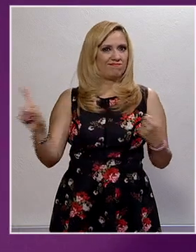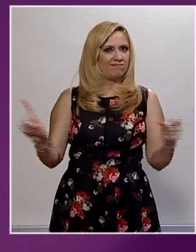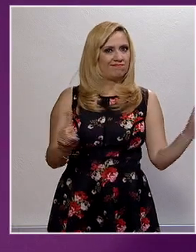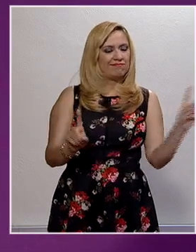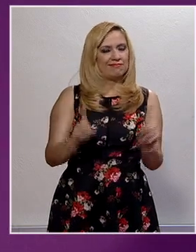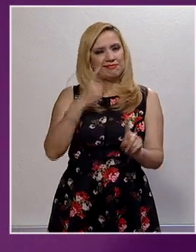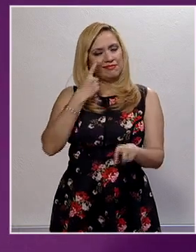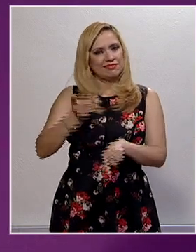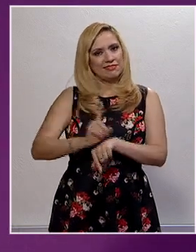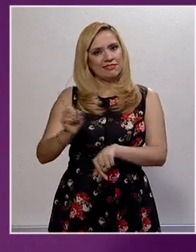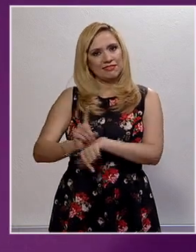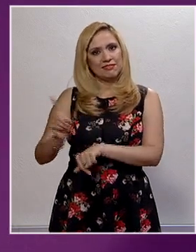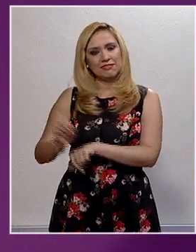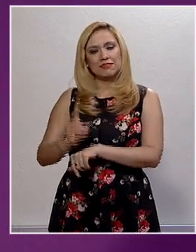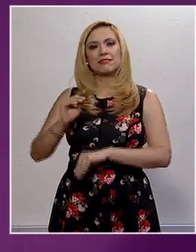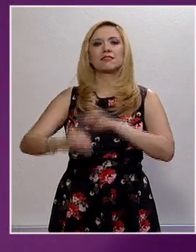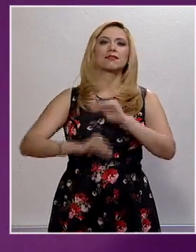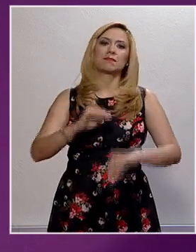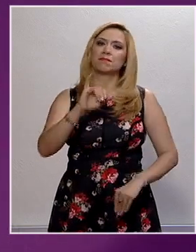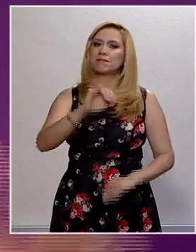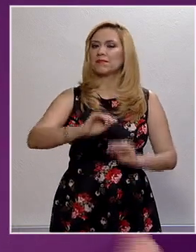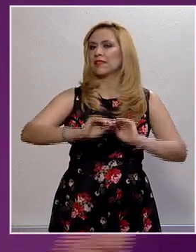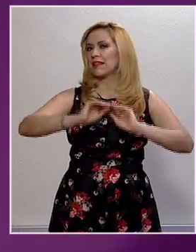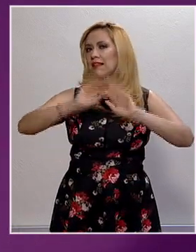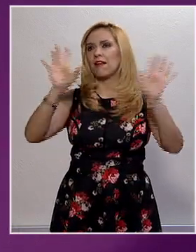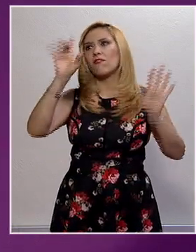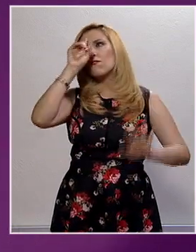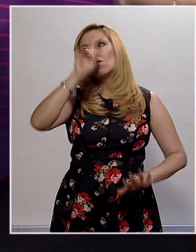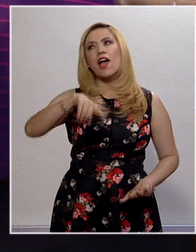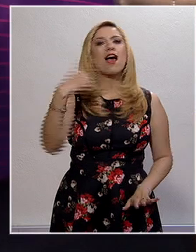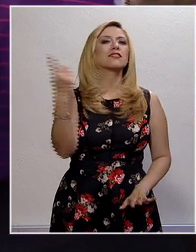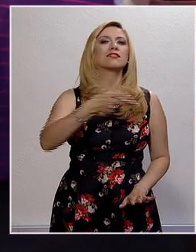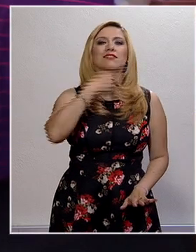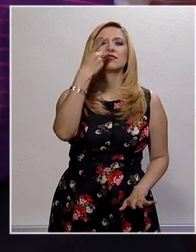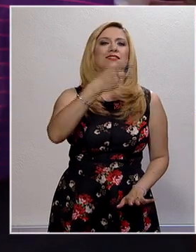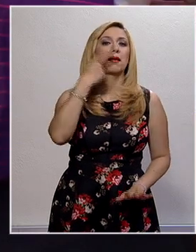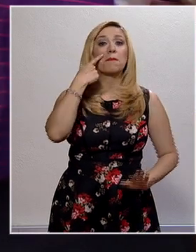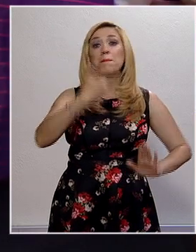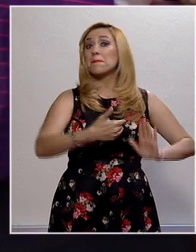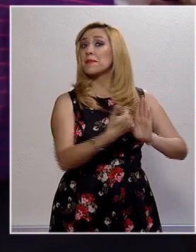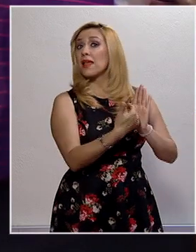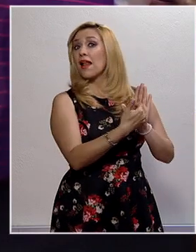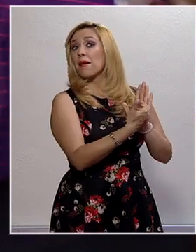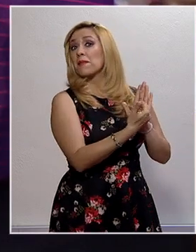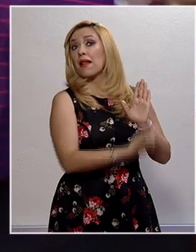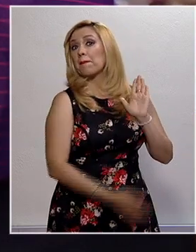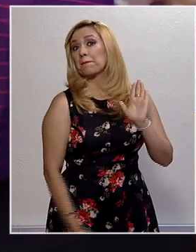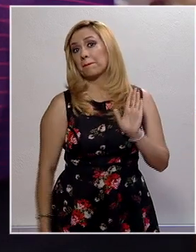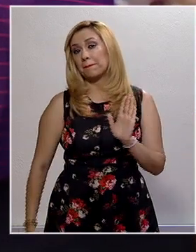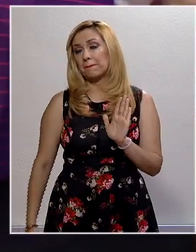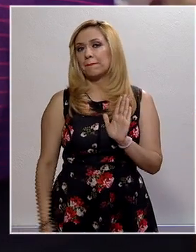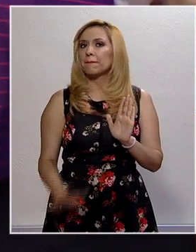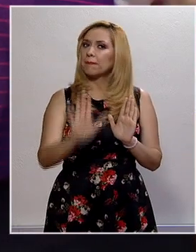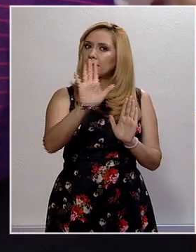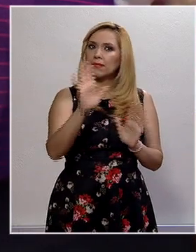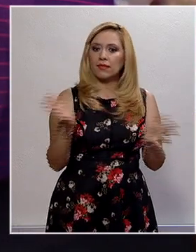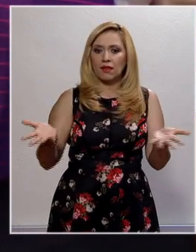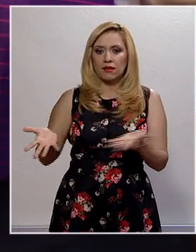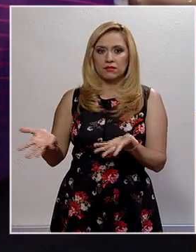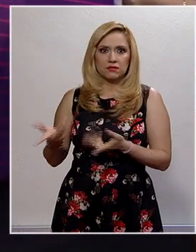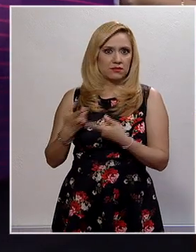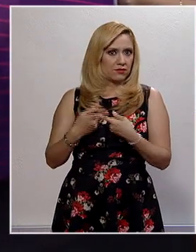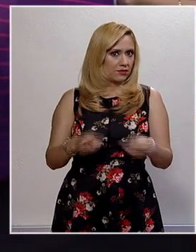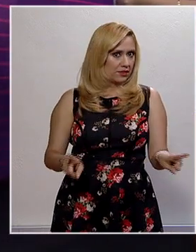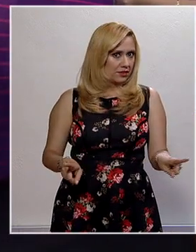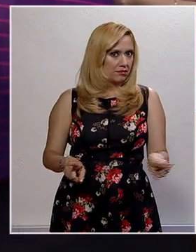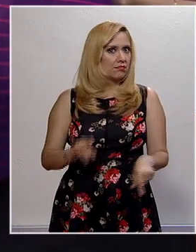el día a día, ¿no? En la implementación. Claro, es Y- muy fácil decirlo, o Sí. sea, decir, miren, estos estándares son los que tienen que cumplir, pero es otra cosa hacerlo. Claro,